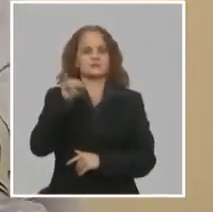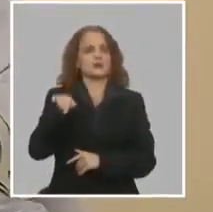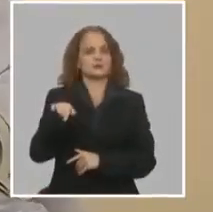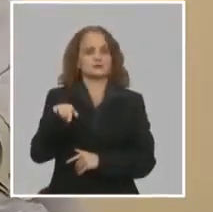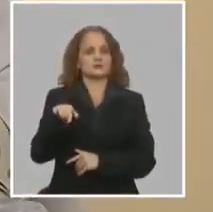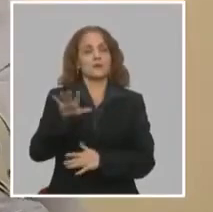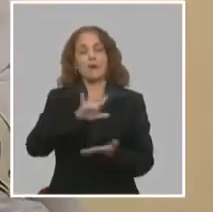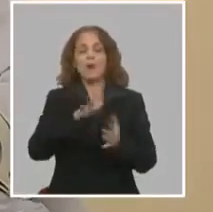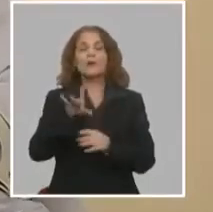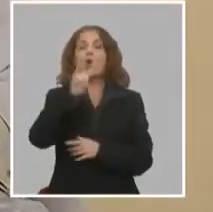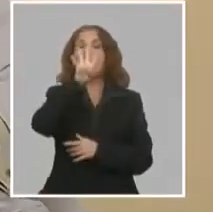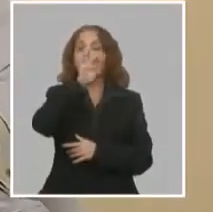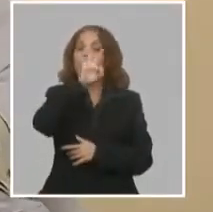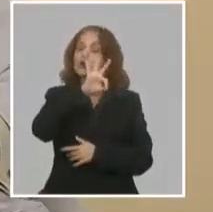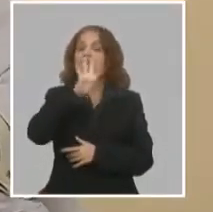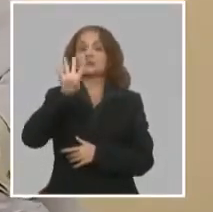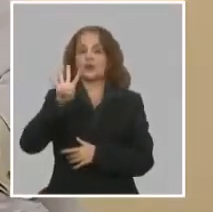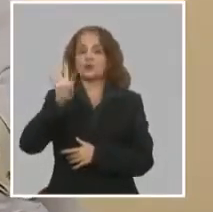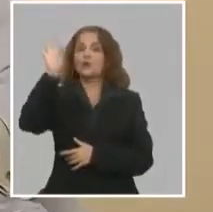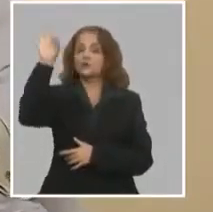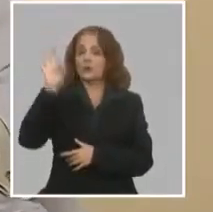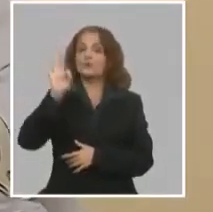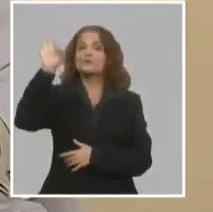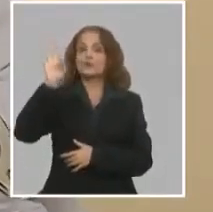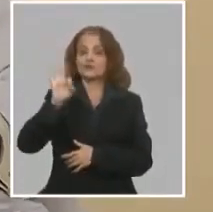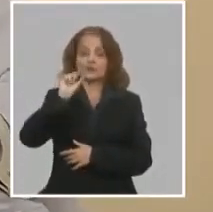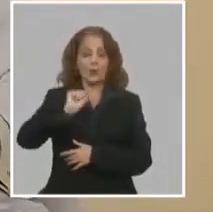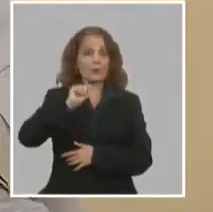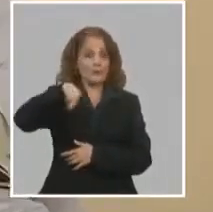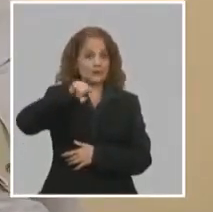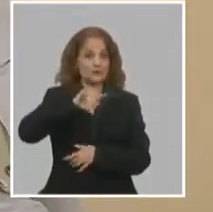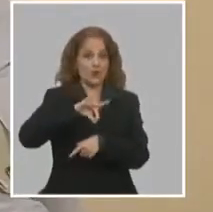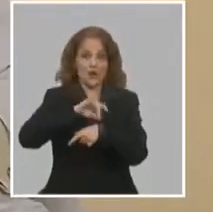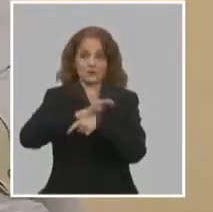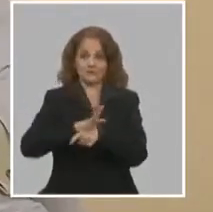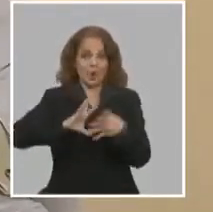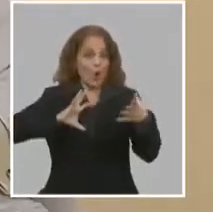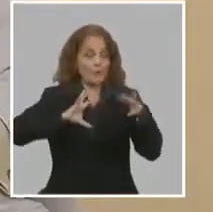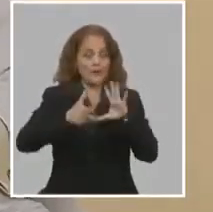sea, más del 84% que los complicaron lograron salir de manera